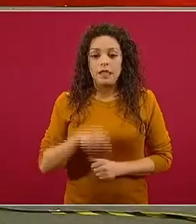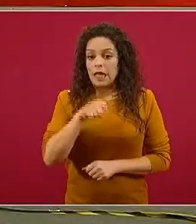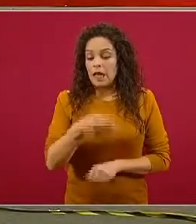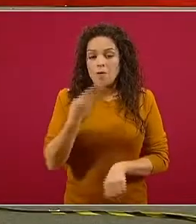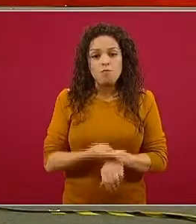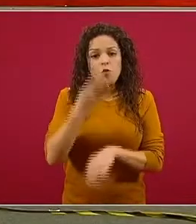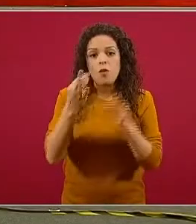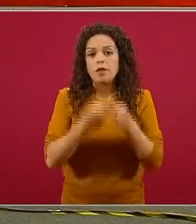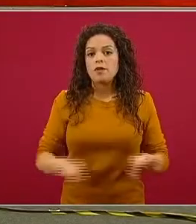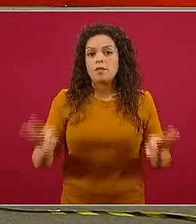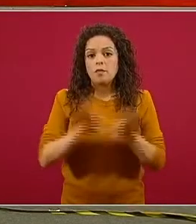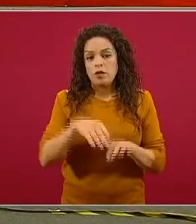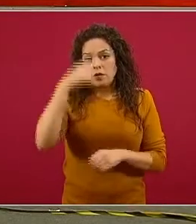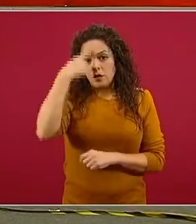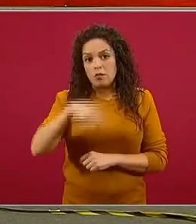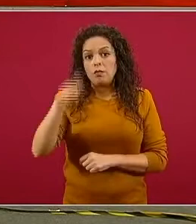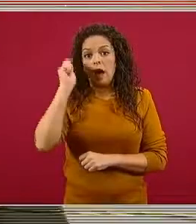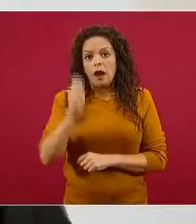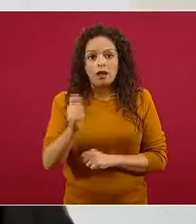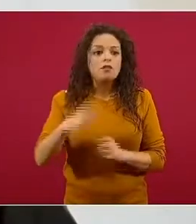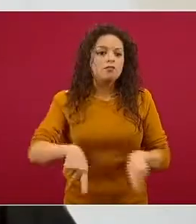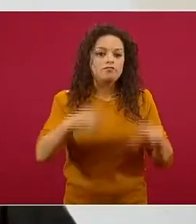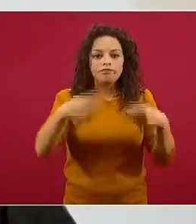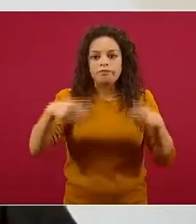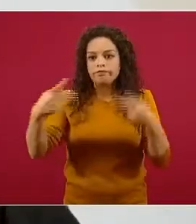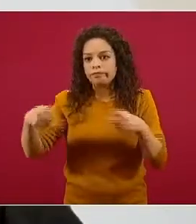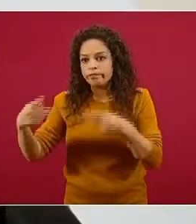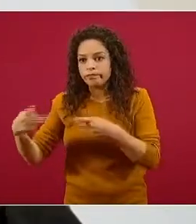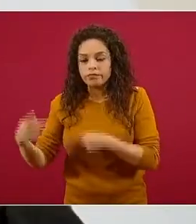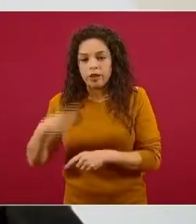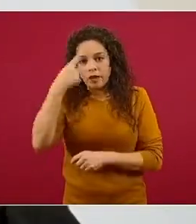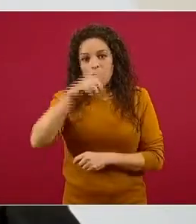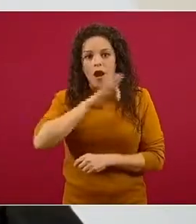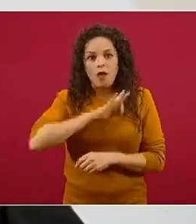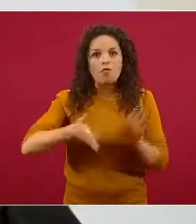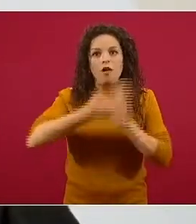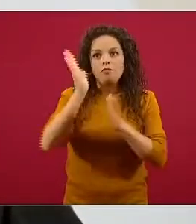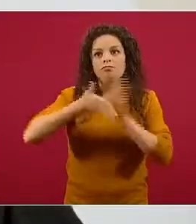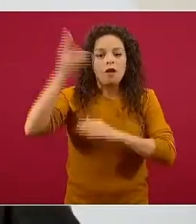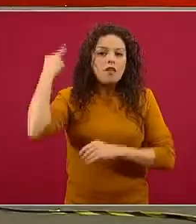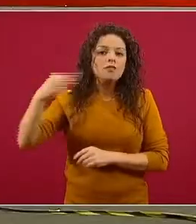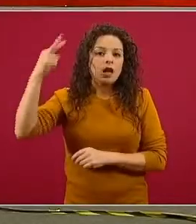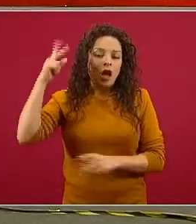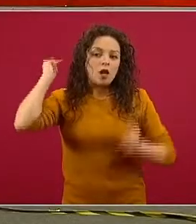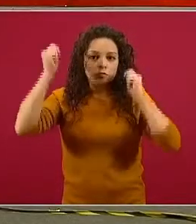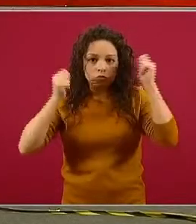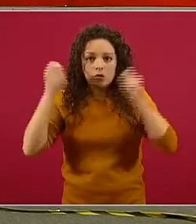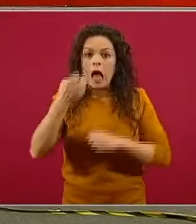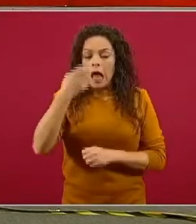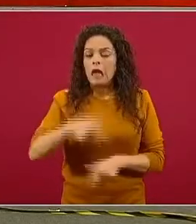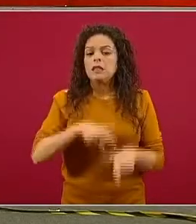de la comercialización, del marketing turístico. Seguimos con esa campaña de